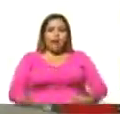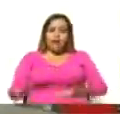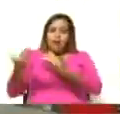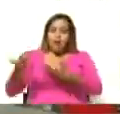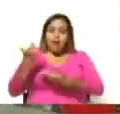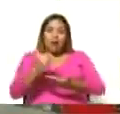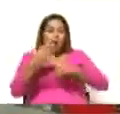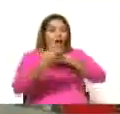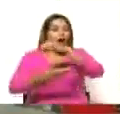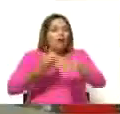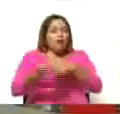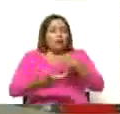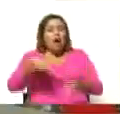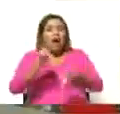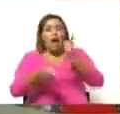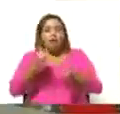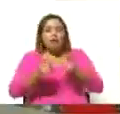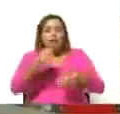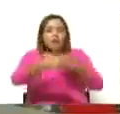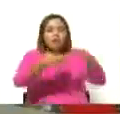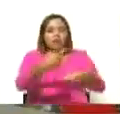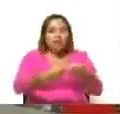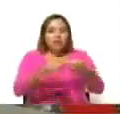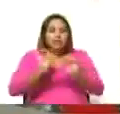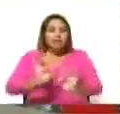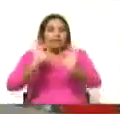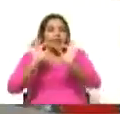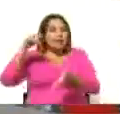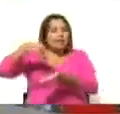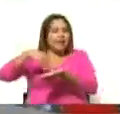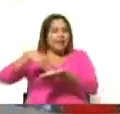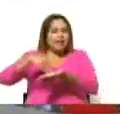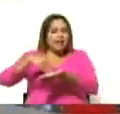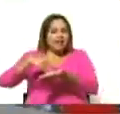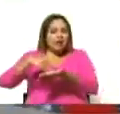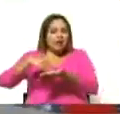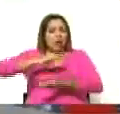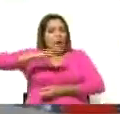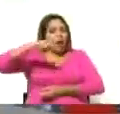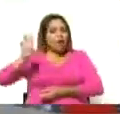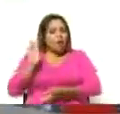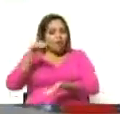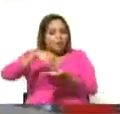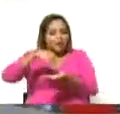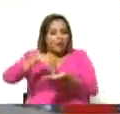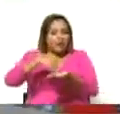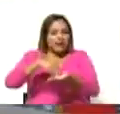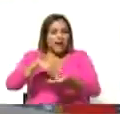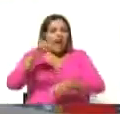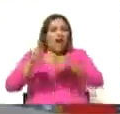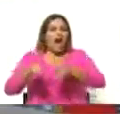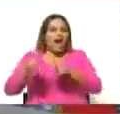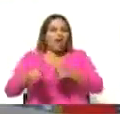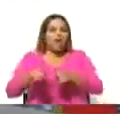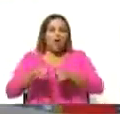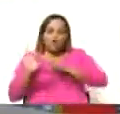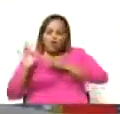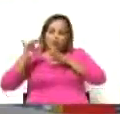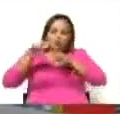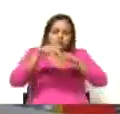ocasionó algunas afectaciones, sobre todo en el estado Miranda, en los altos mirandinos, el desbordamiento de algunas quebradas.